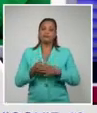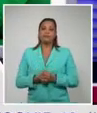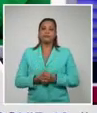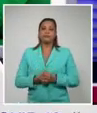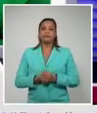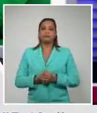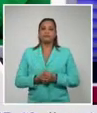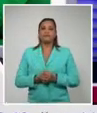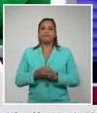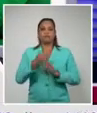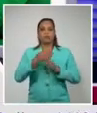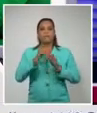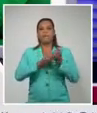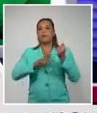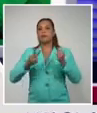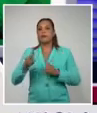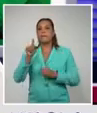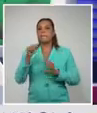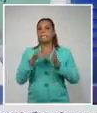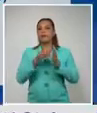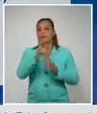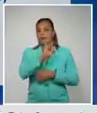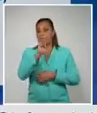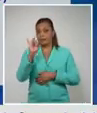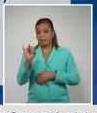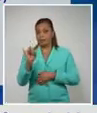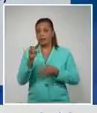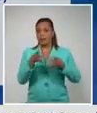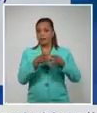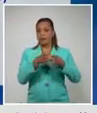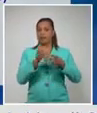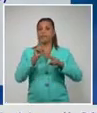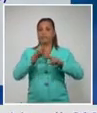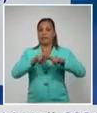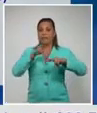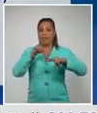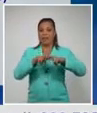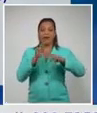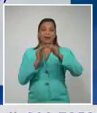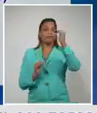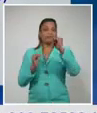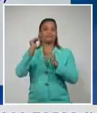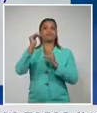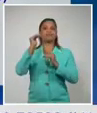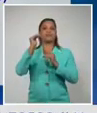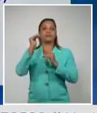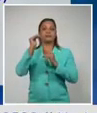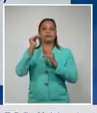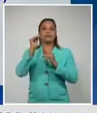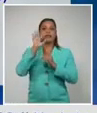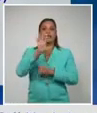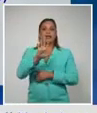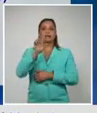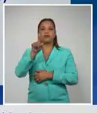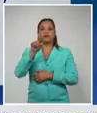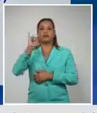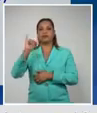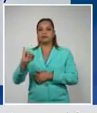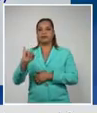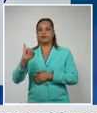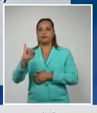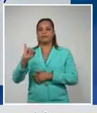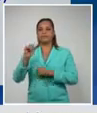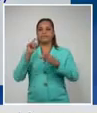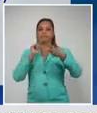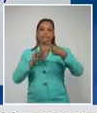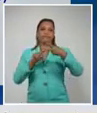los 1.077 casos, La Habana con el número superior, 516,